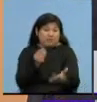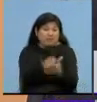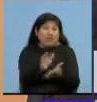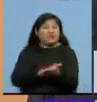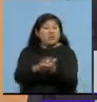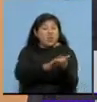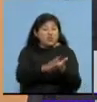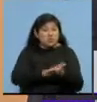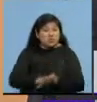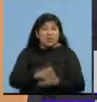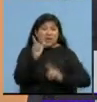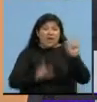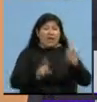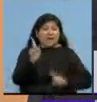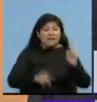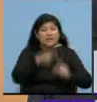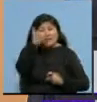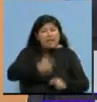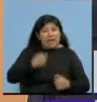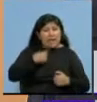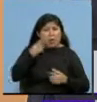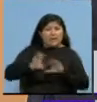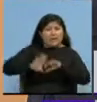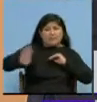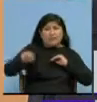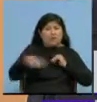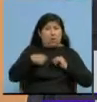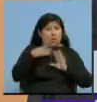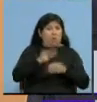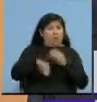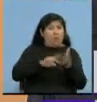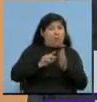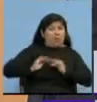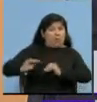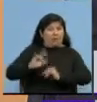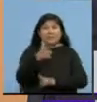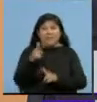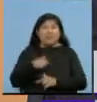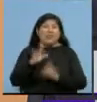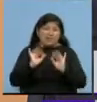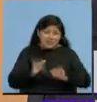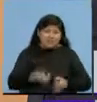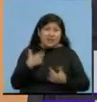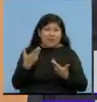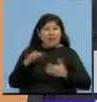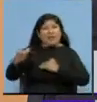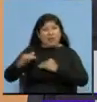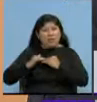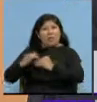que no nos sentimos identificados, o que le puede pasar a otras personas. Entonces hicimos una campaña donde tenemos